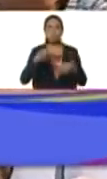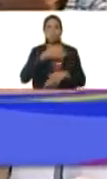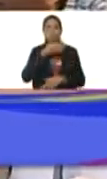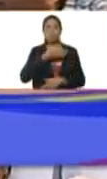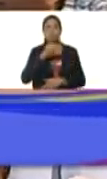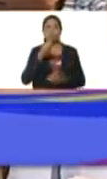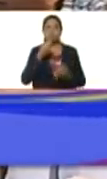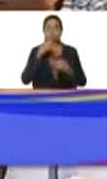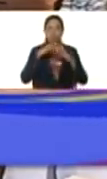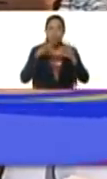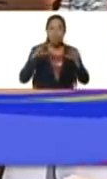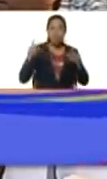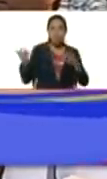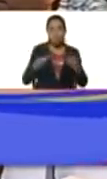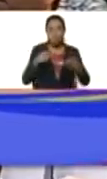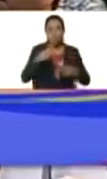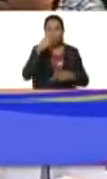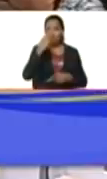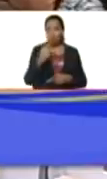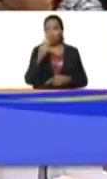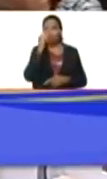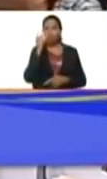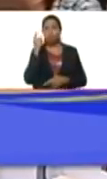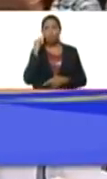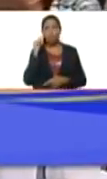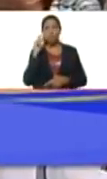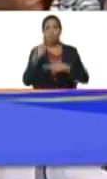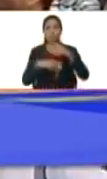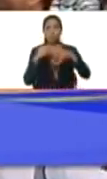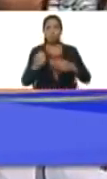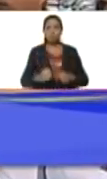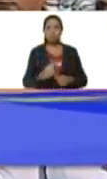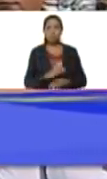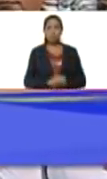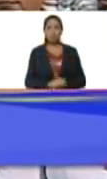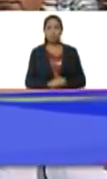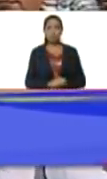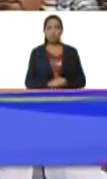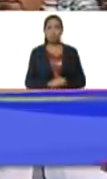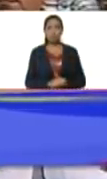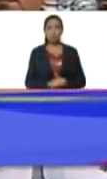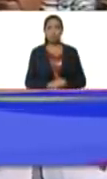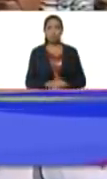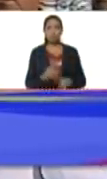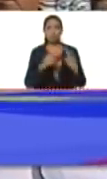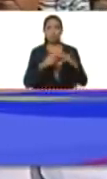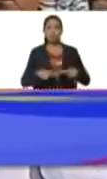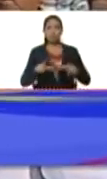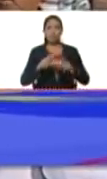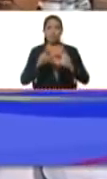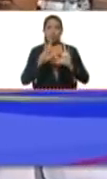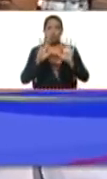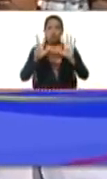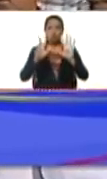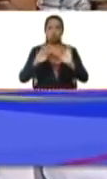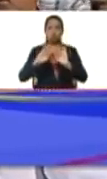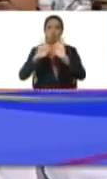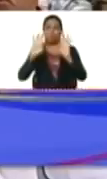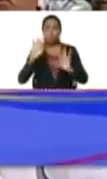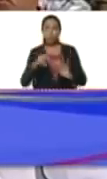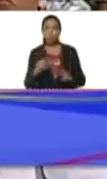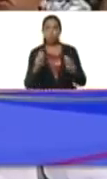Zamora. Hombres y mujeres revolucionarias. Pertenezco al cuadrante número 8.